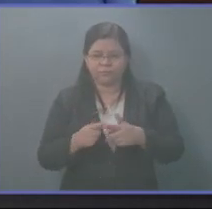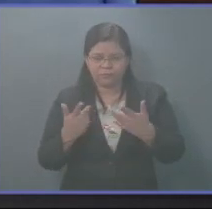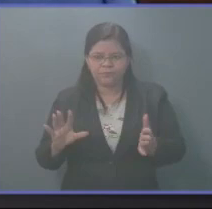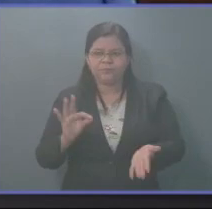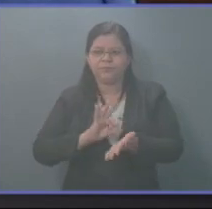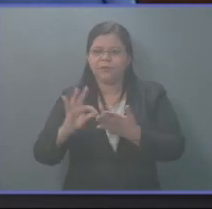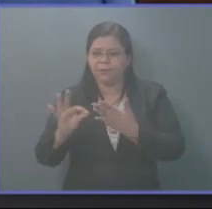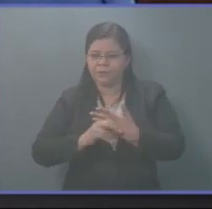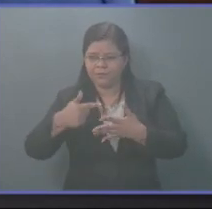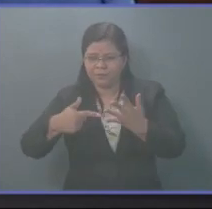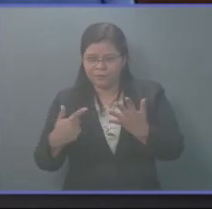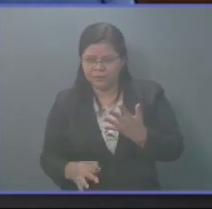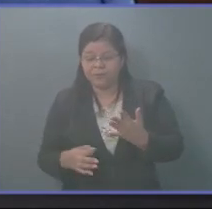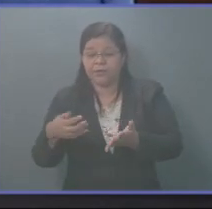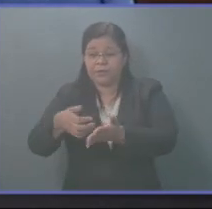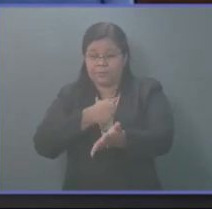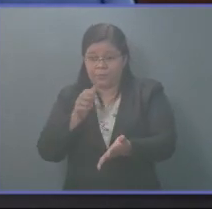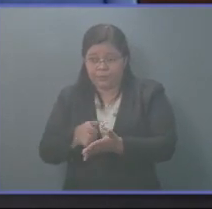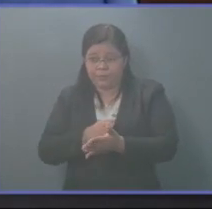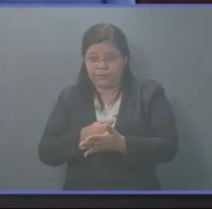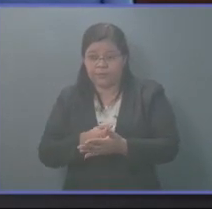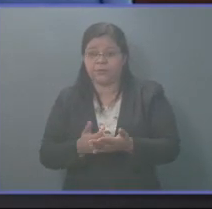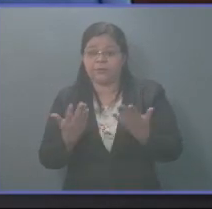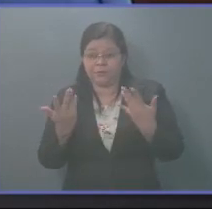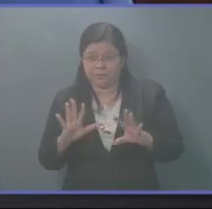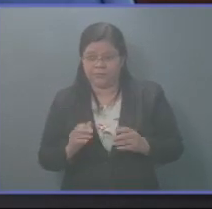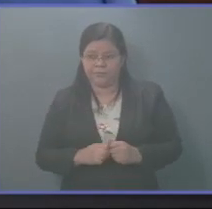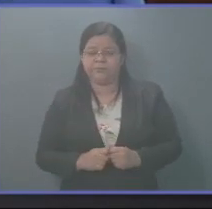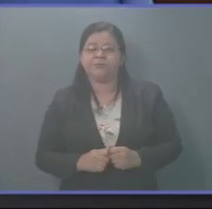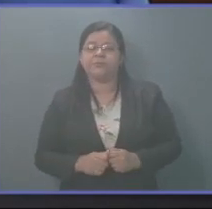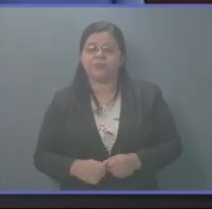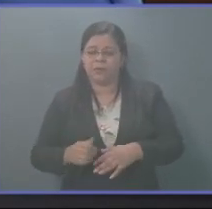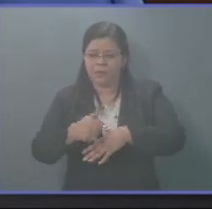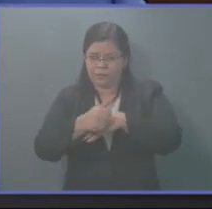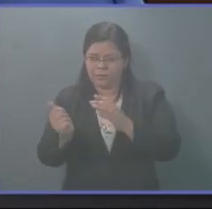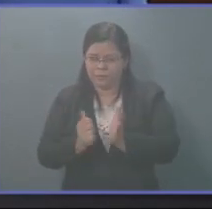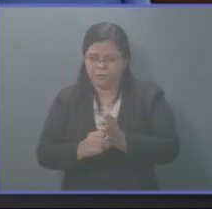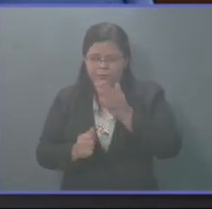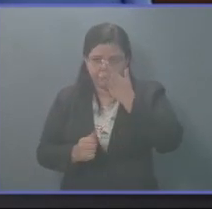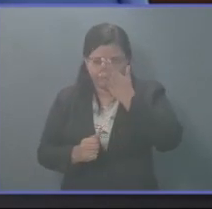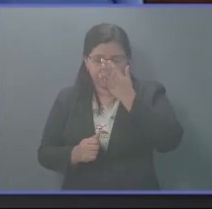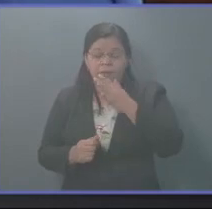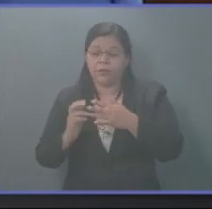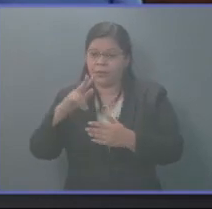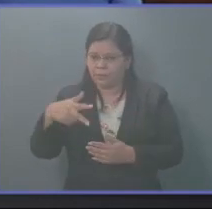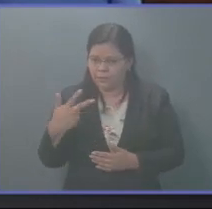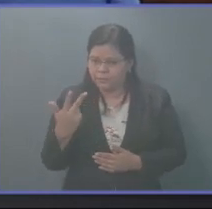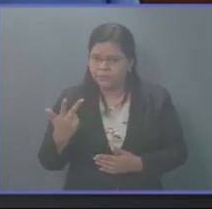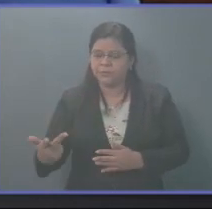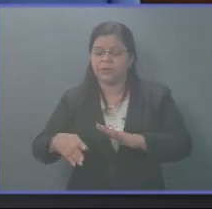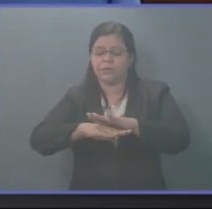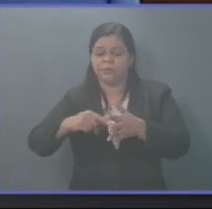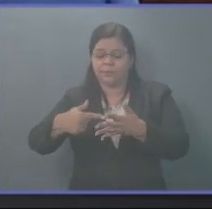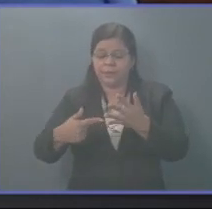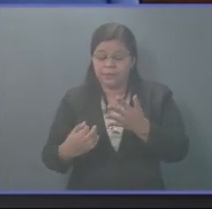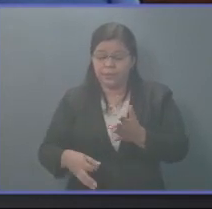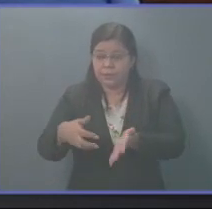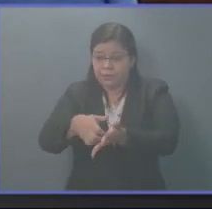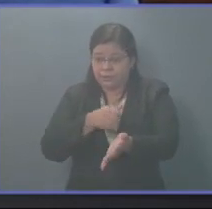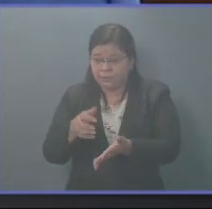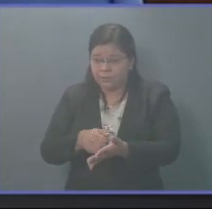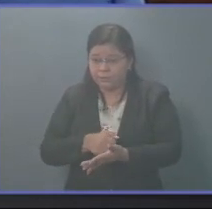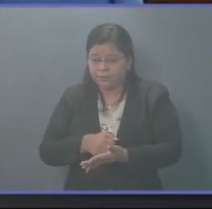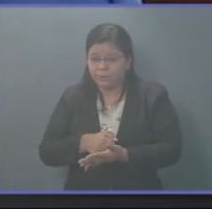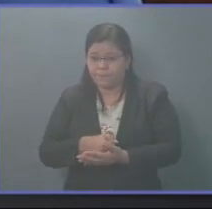de ley, elaborando su tarifa de impuestos y proponiéndola a consideración de este órgano de Estado. Romano III, que de conformidad a la Ley General Tributaria